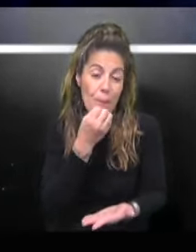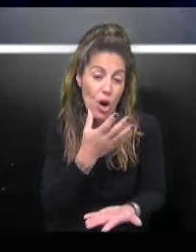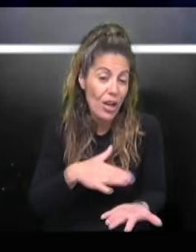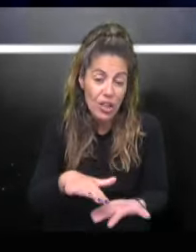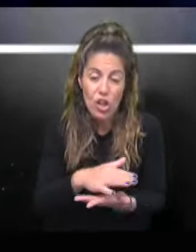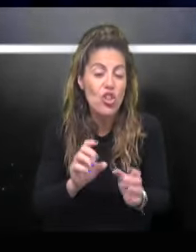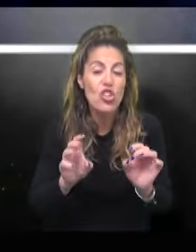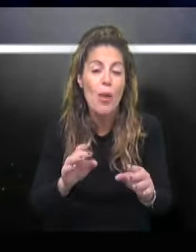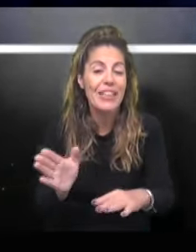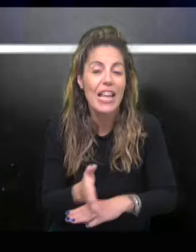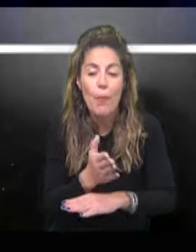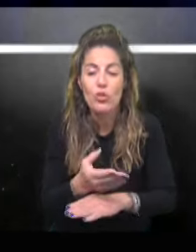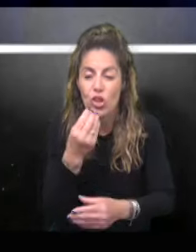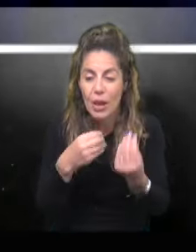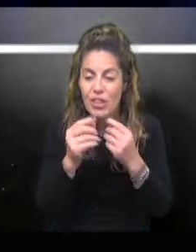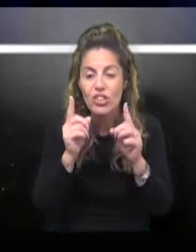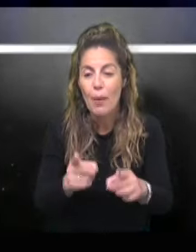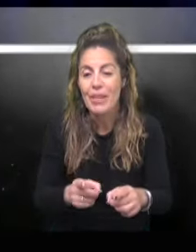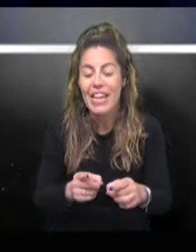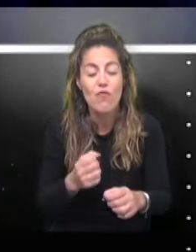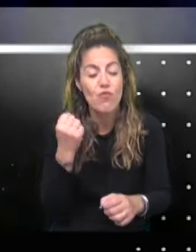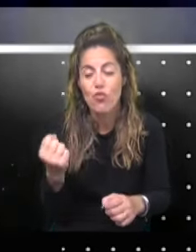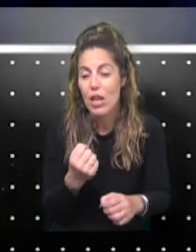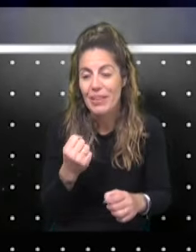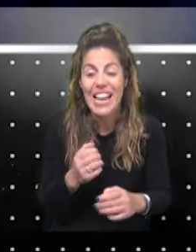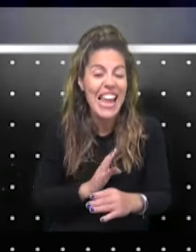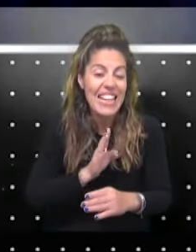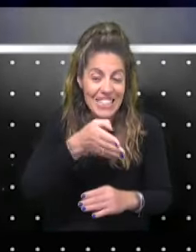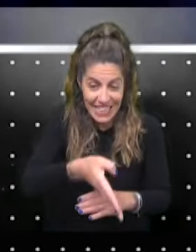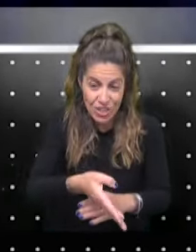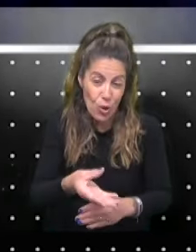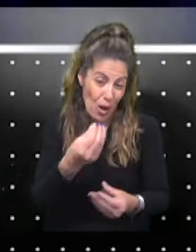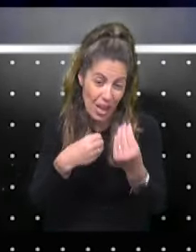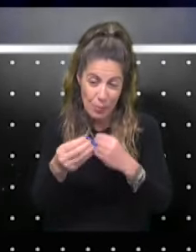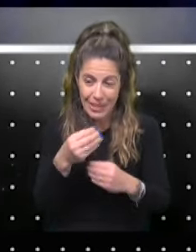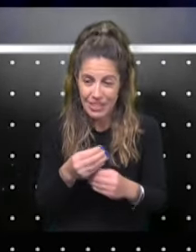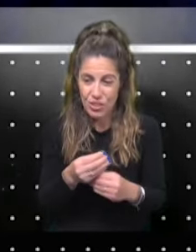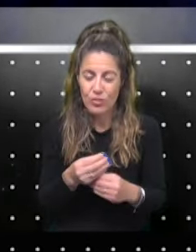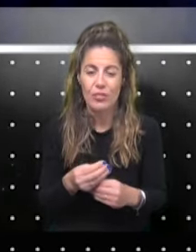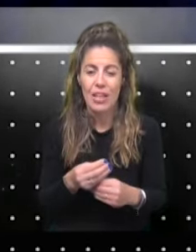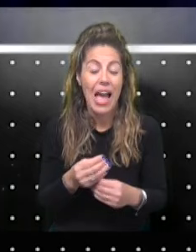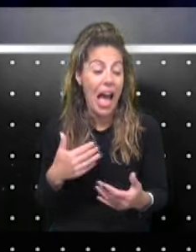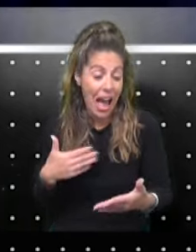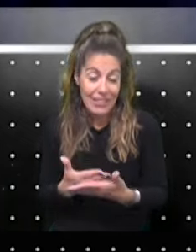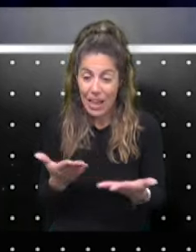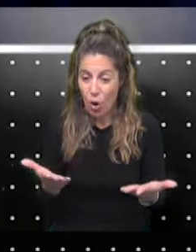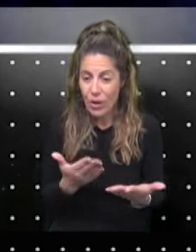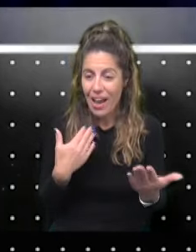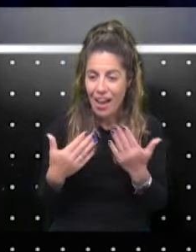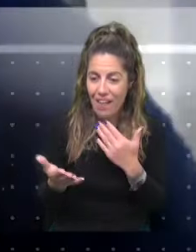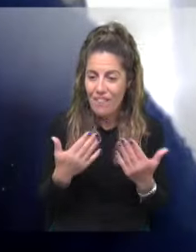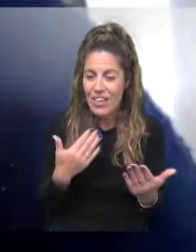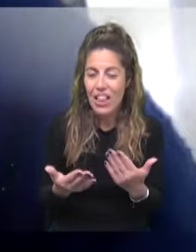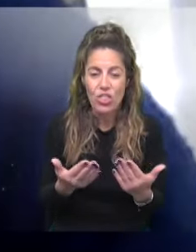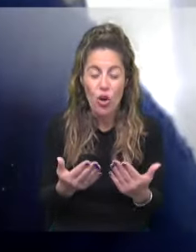de producción de alimentos sino también y fundamental de acceso a la alimentación No es cierto hasta ahora estuvimos hablando